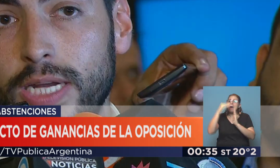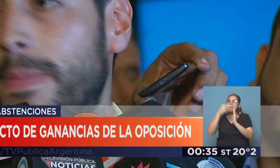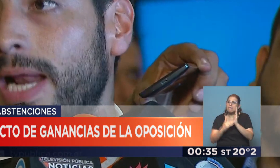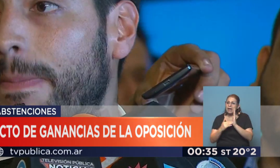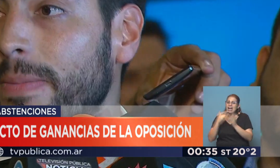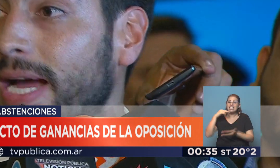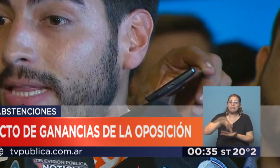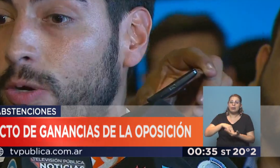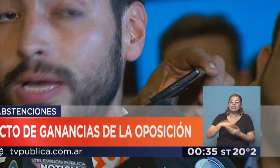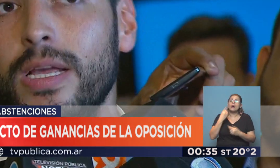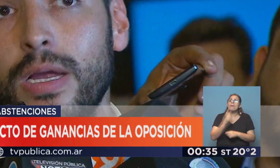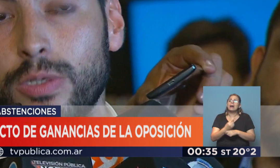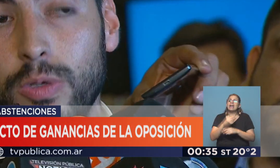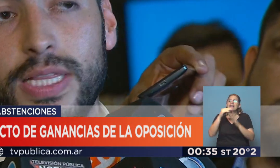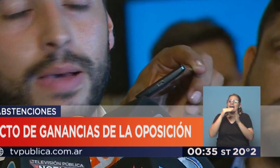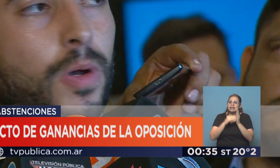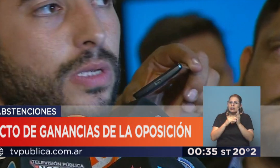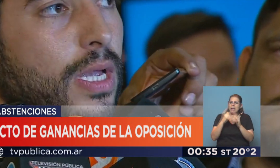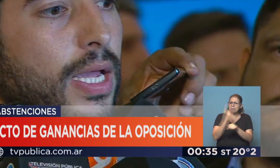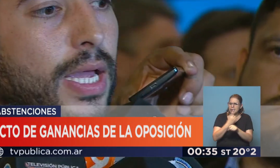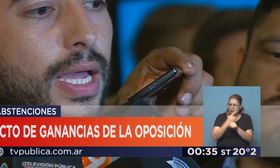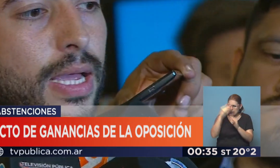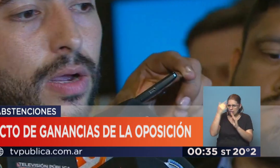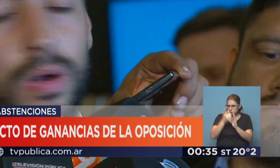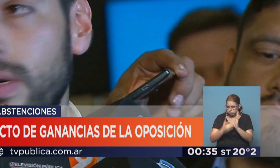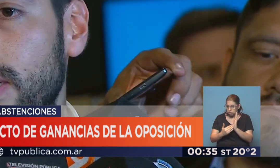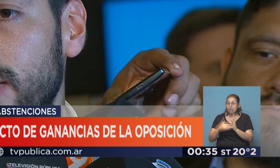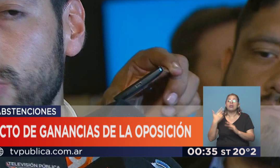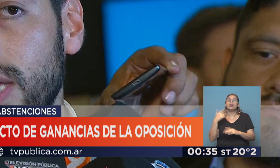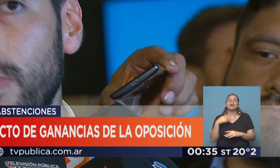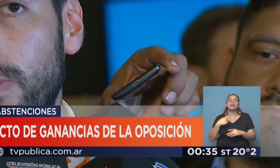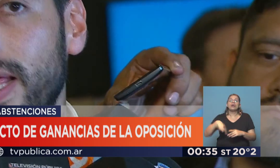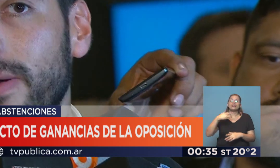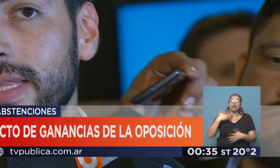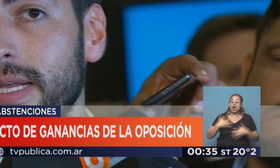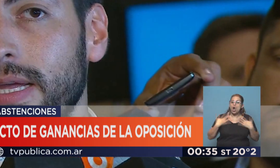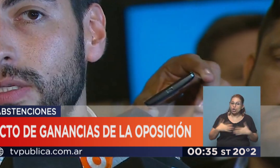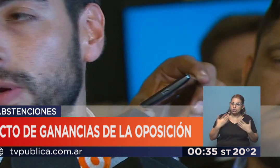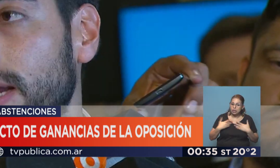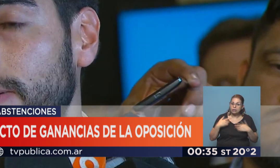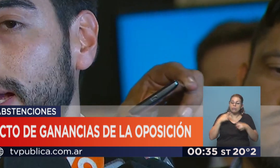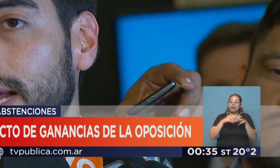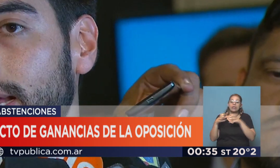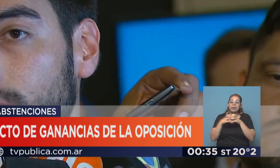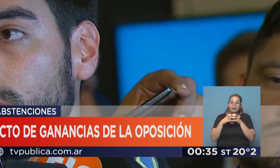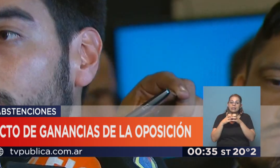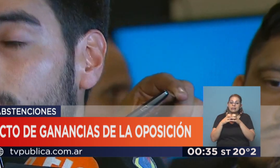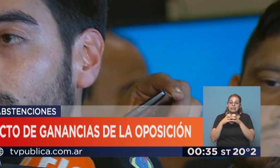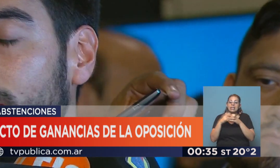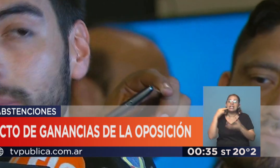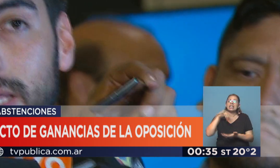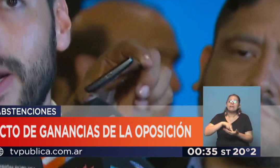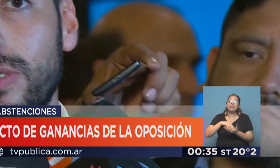carga tributaria para las primeras categorías. Nosotros estábamos con entusiasmo para debatir sobre la rebaja de la carga